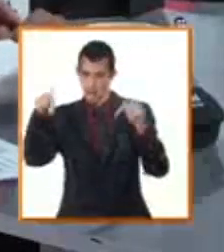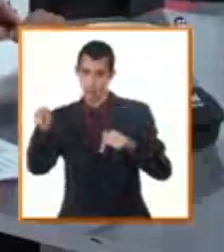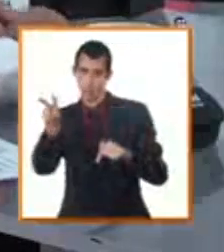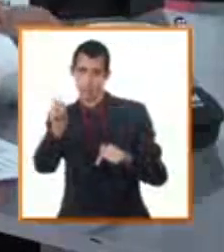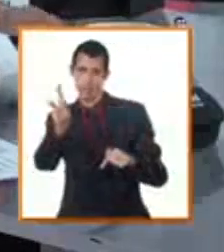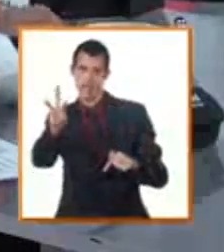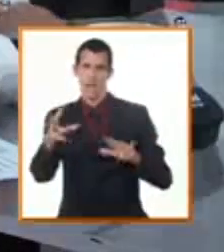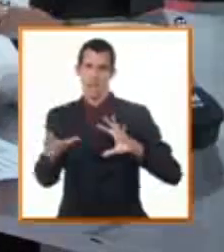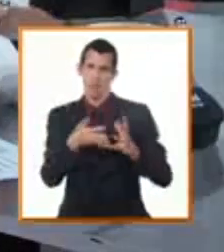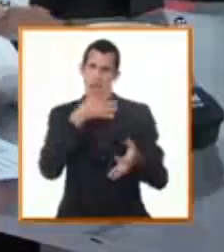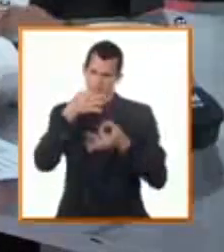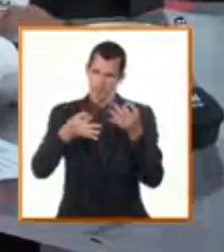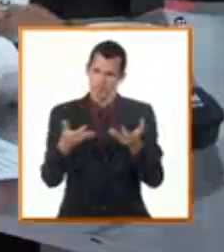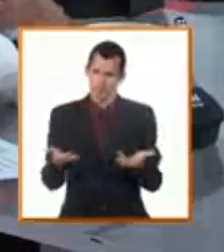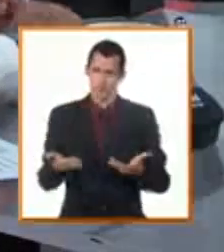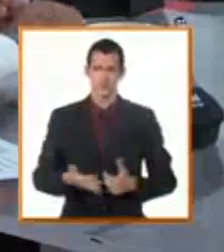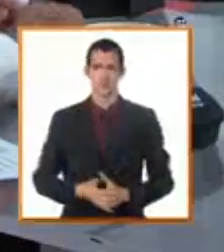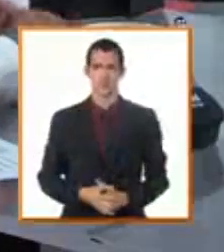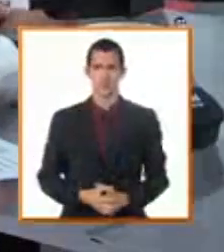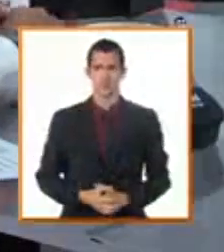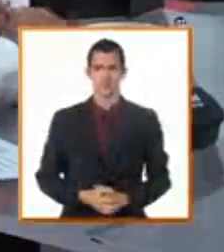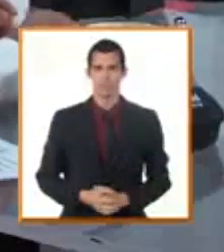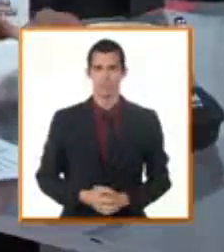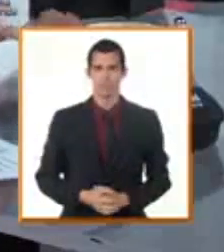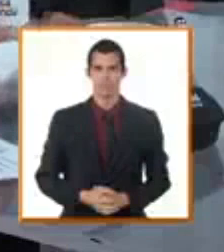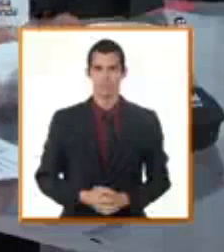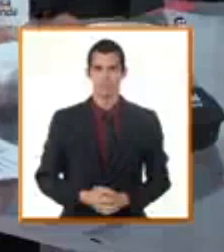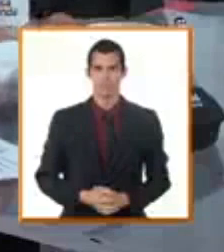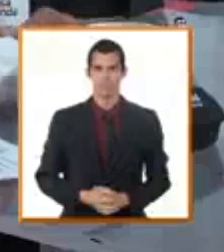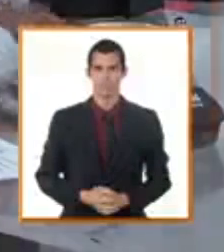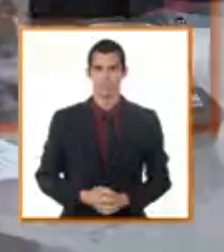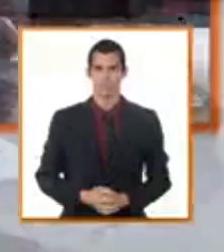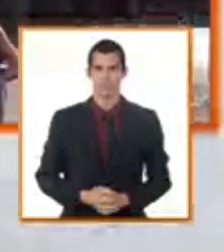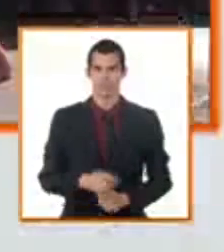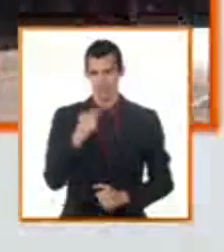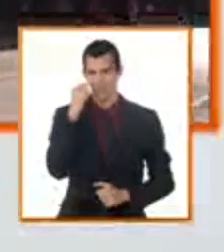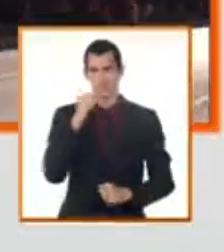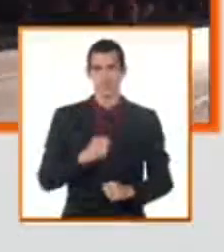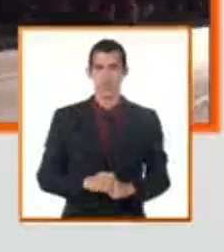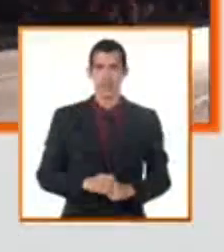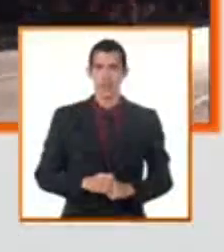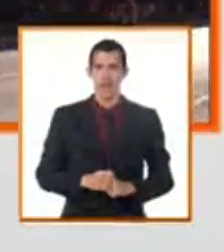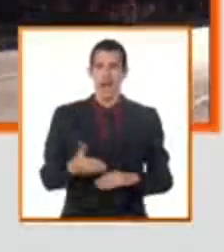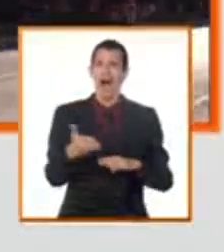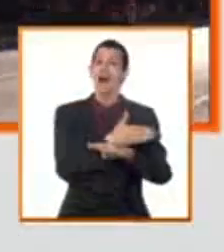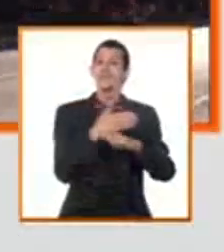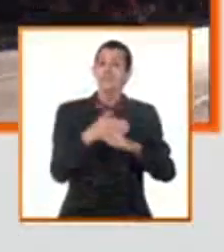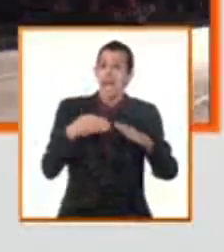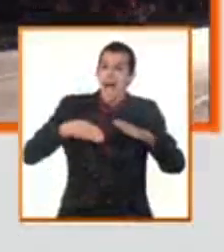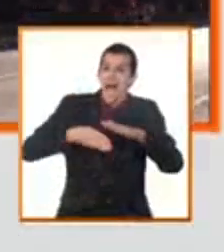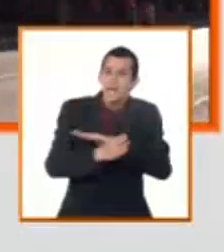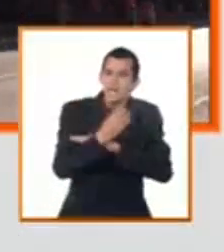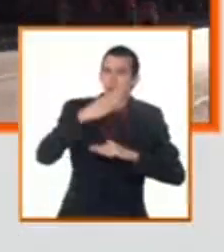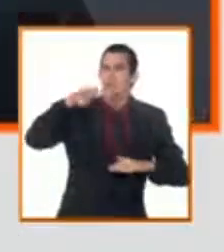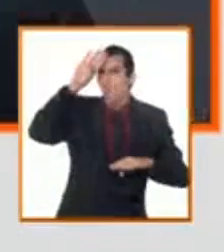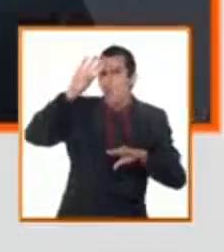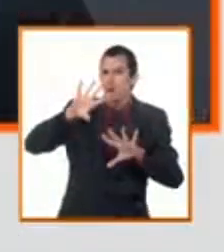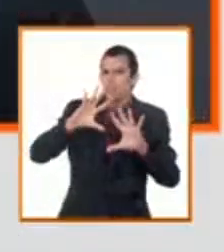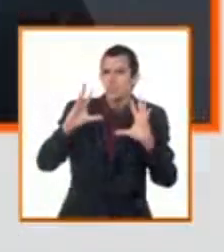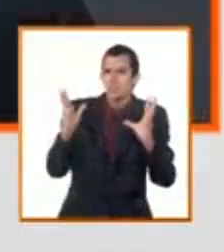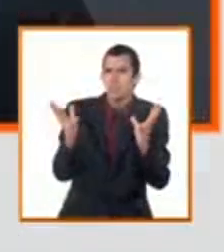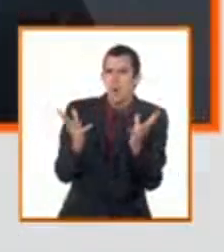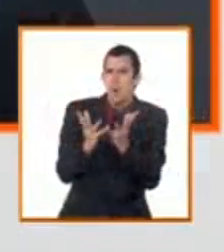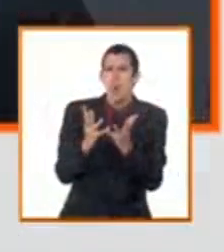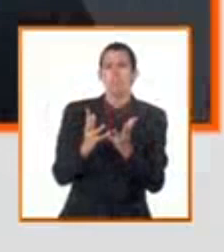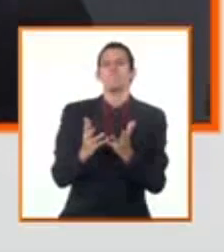esa es la tendencia de todo el país. O sea, hoy en la frontera, detectados los casos de frontera, realmente superan todo lo detectado en el